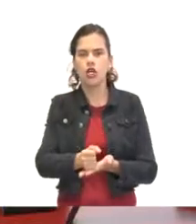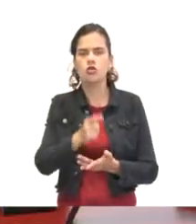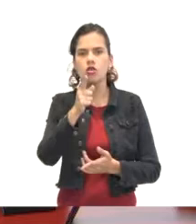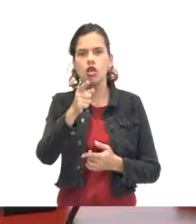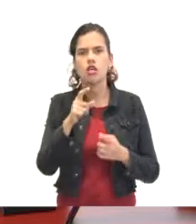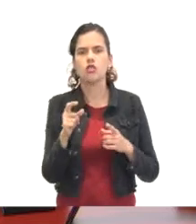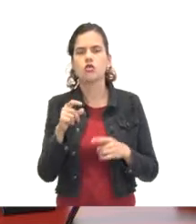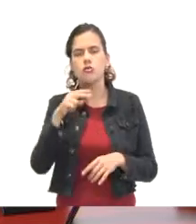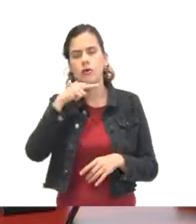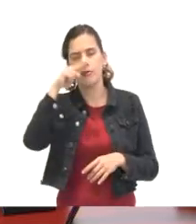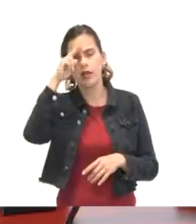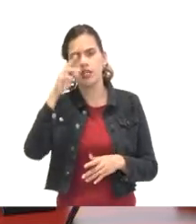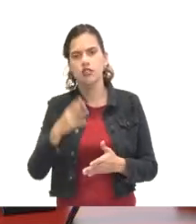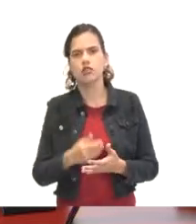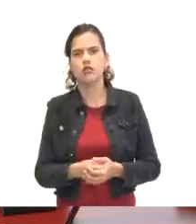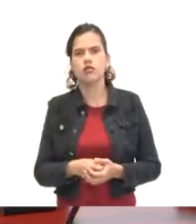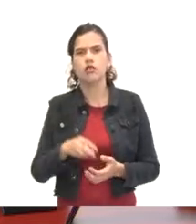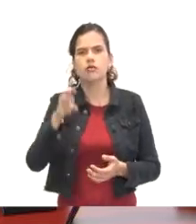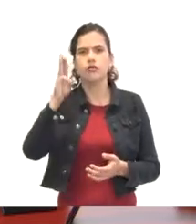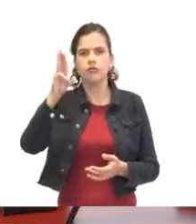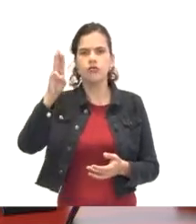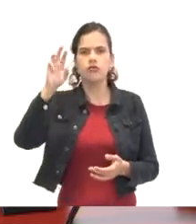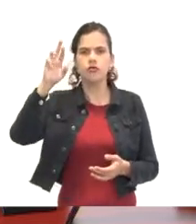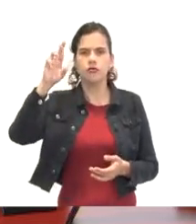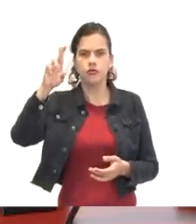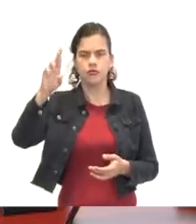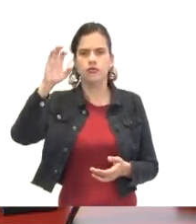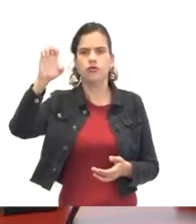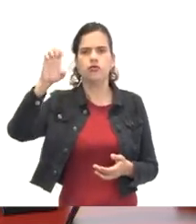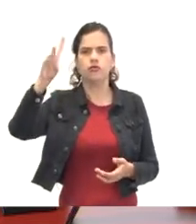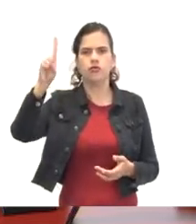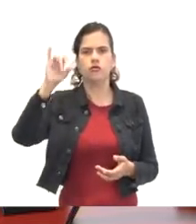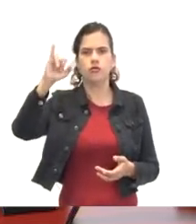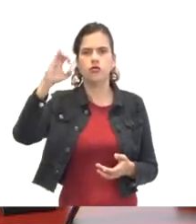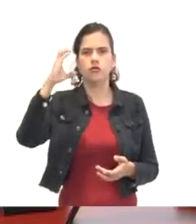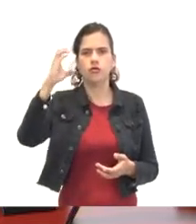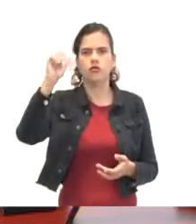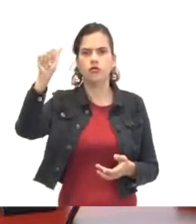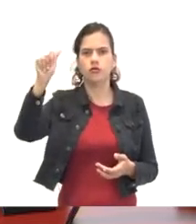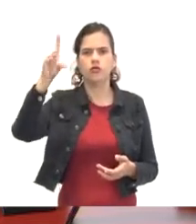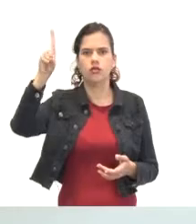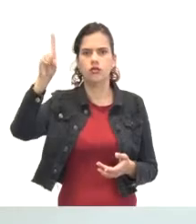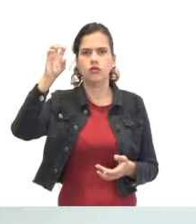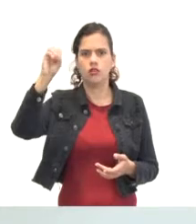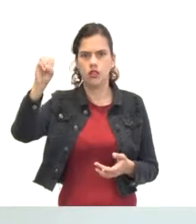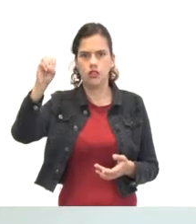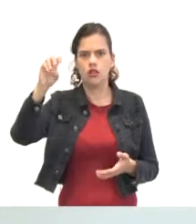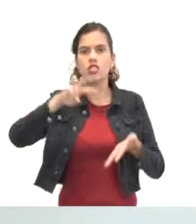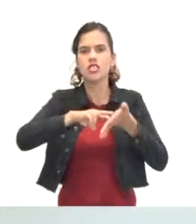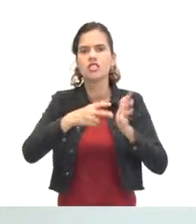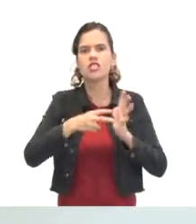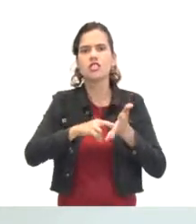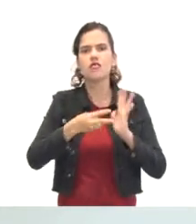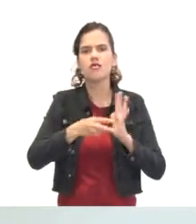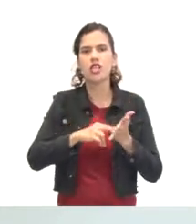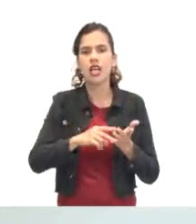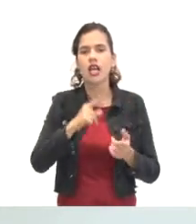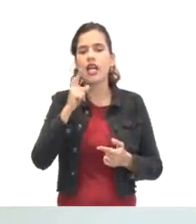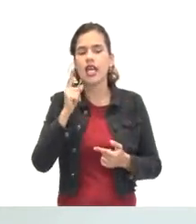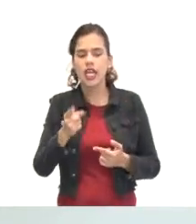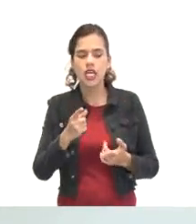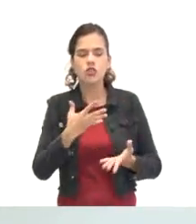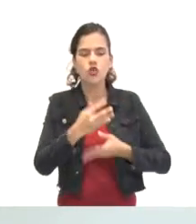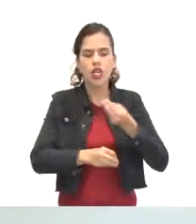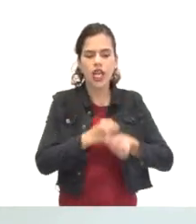predicado. ¿Qué es el predicado? Lo que hablamos o lo que se dice de ese sujeto. O sea, es la, como decir, la acción